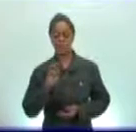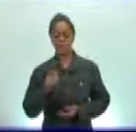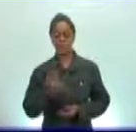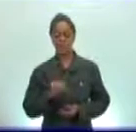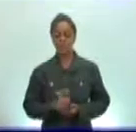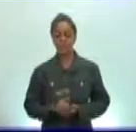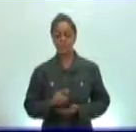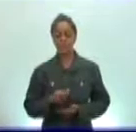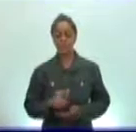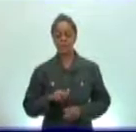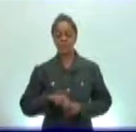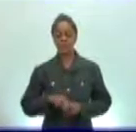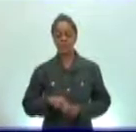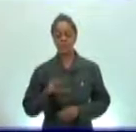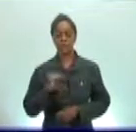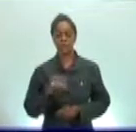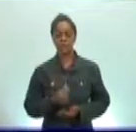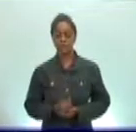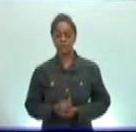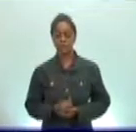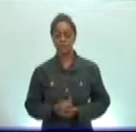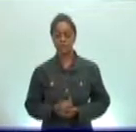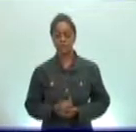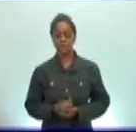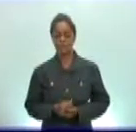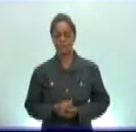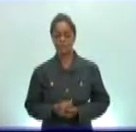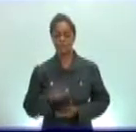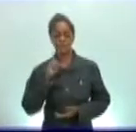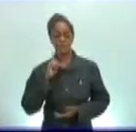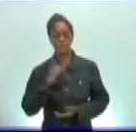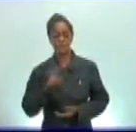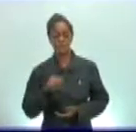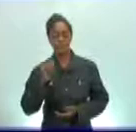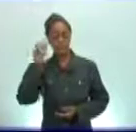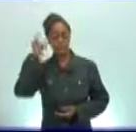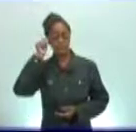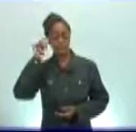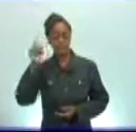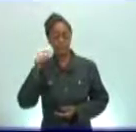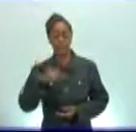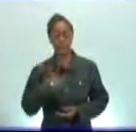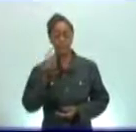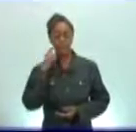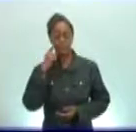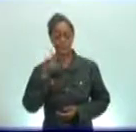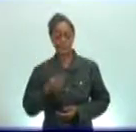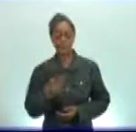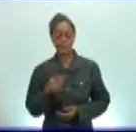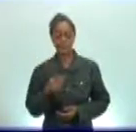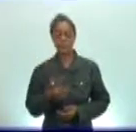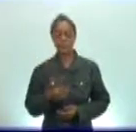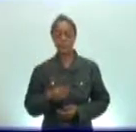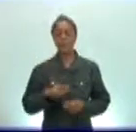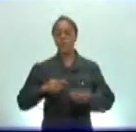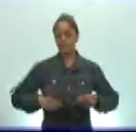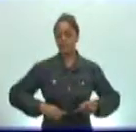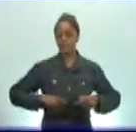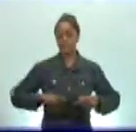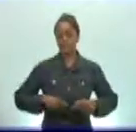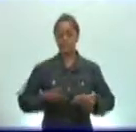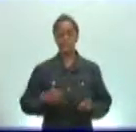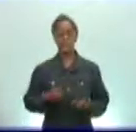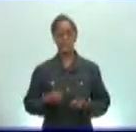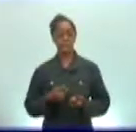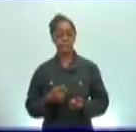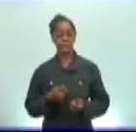Habana nos dijo: la vigencia de sus ideas hoy la vemos en el constante enfrentamiento